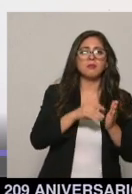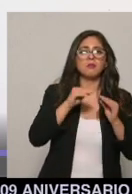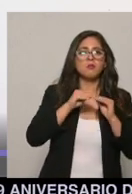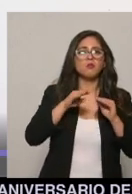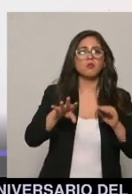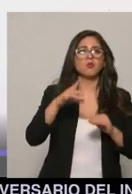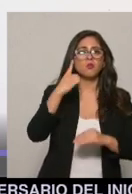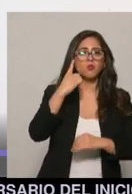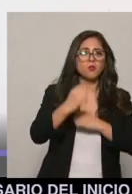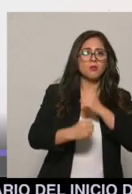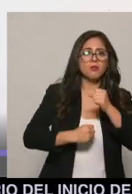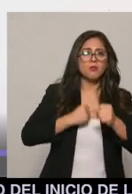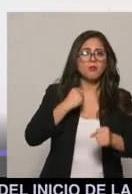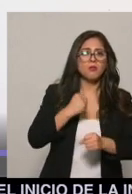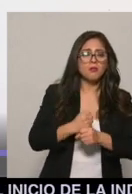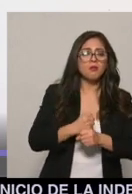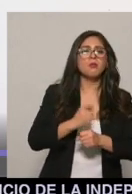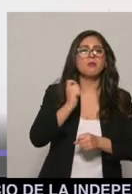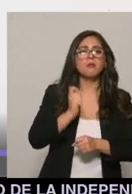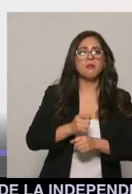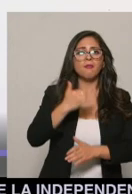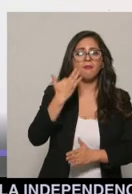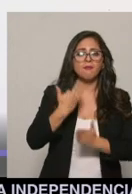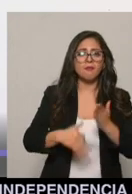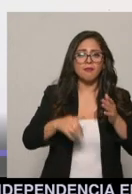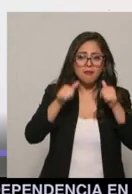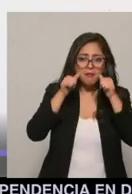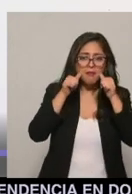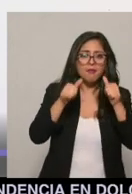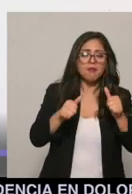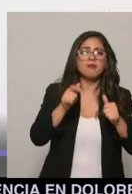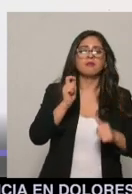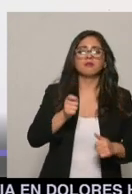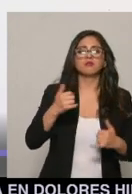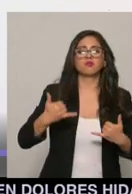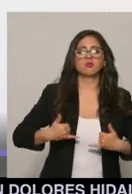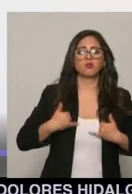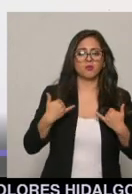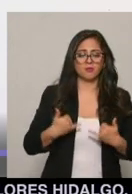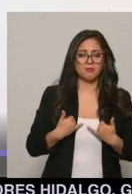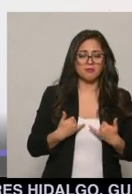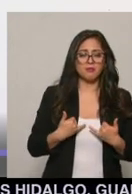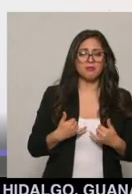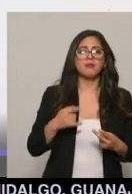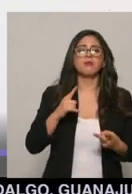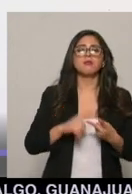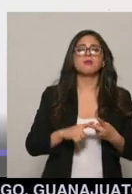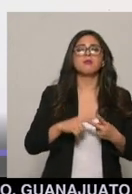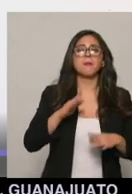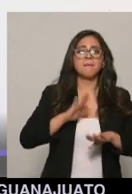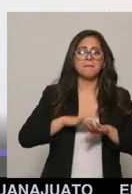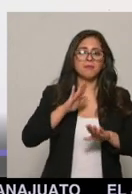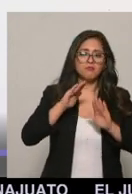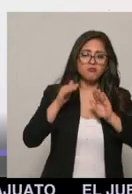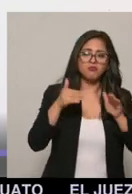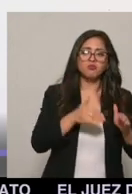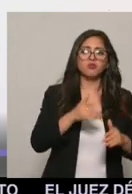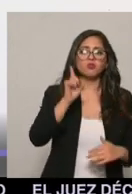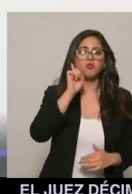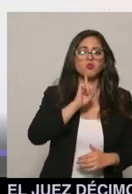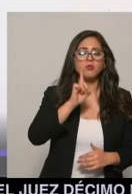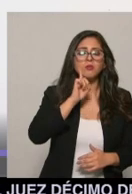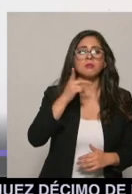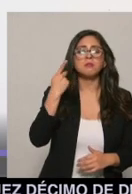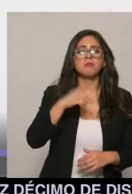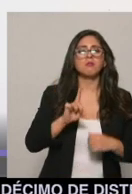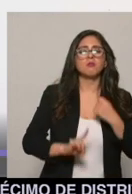La mayor población que demanda la atención es población joven, es población de mujeres, y los principales problemas que